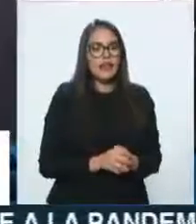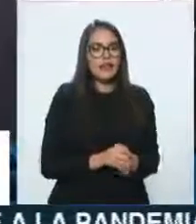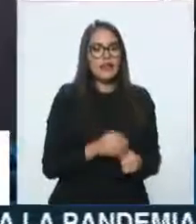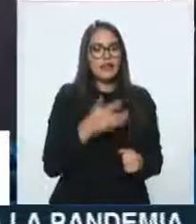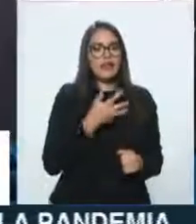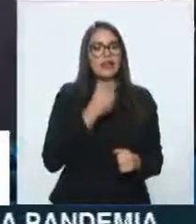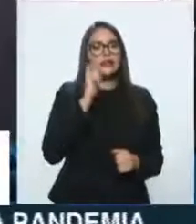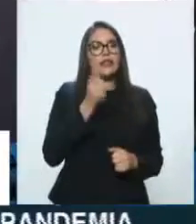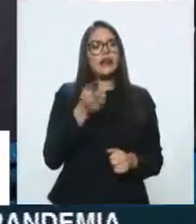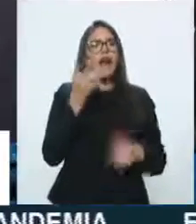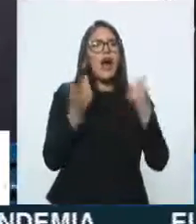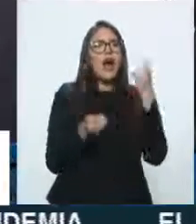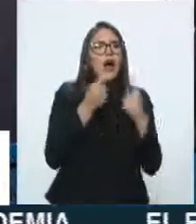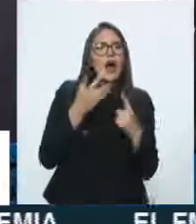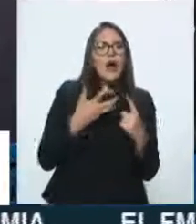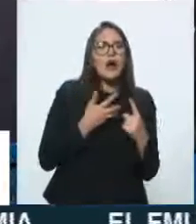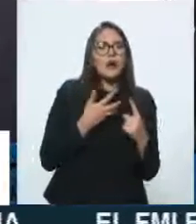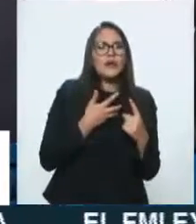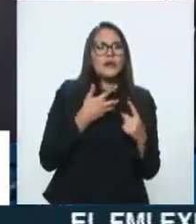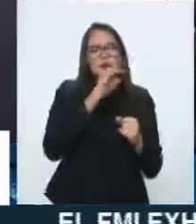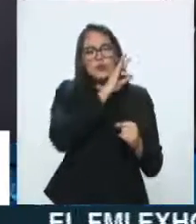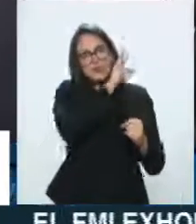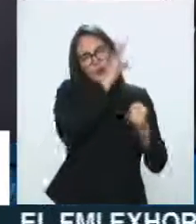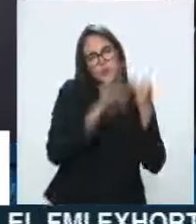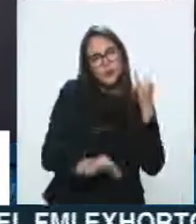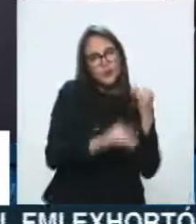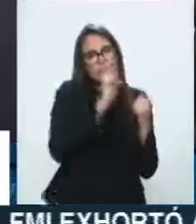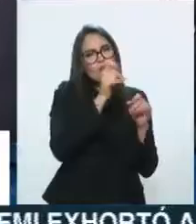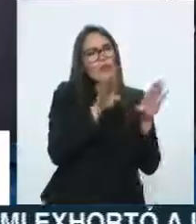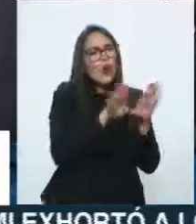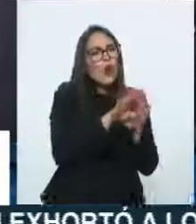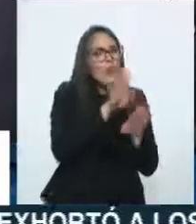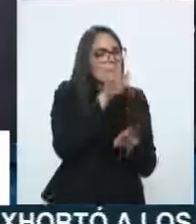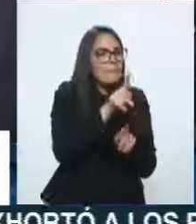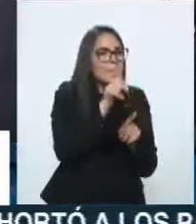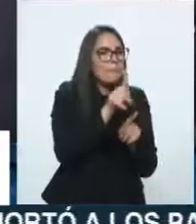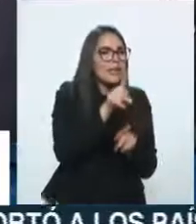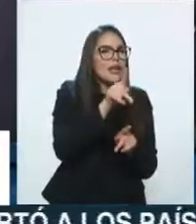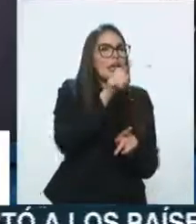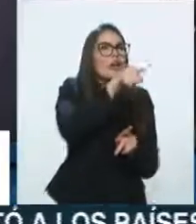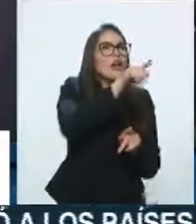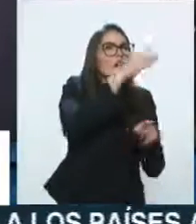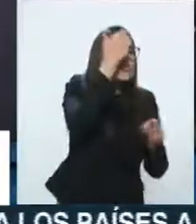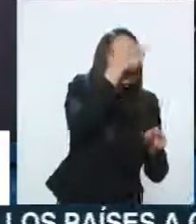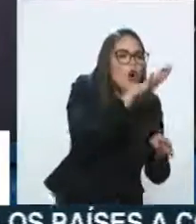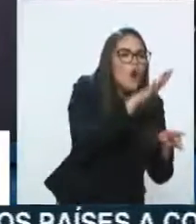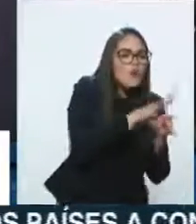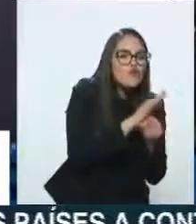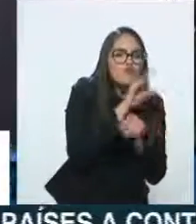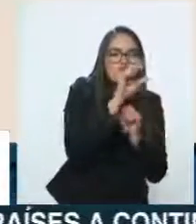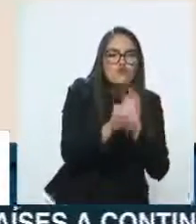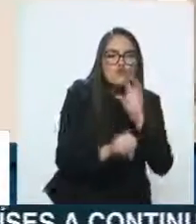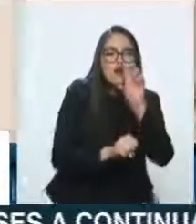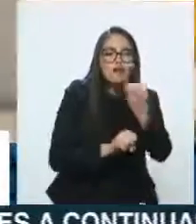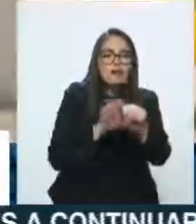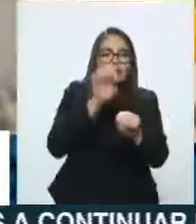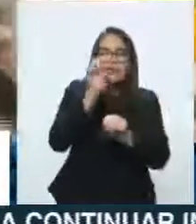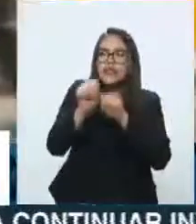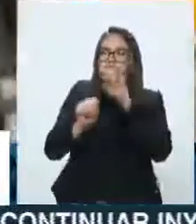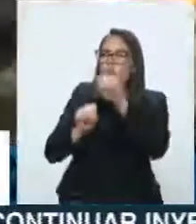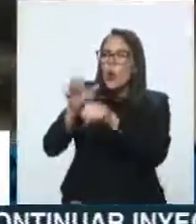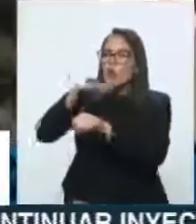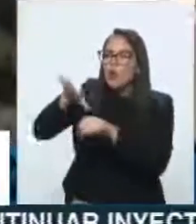Peña Nieto entregó al final ya del sexenio este descongelamiento al crimen organizado, a cambio